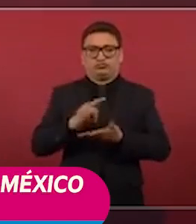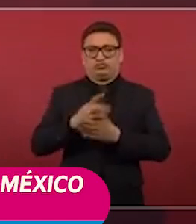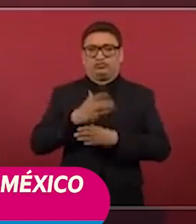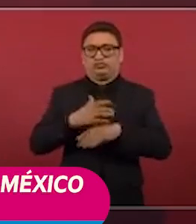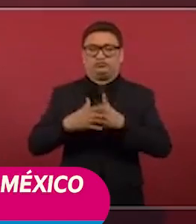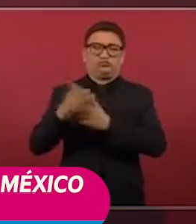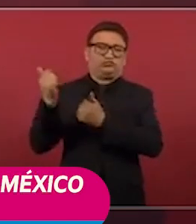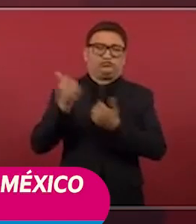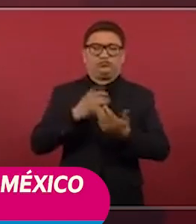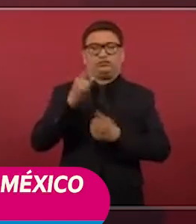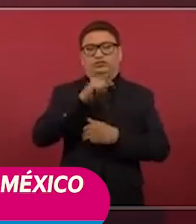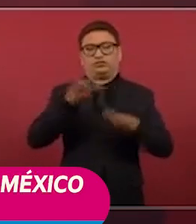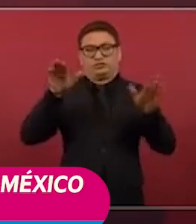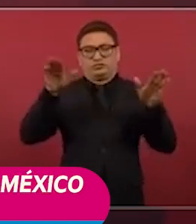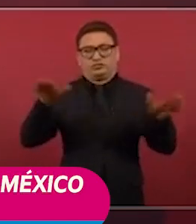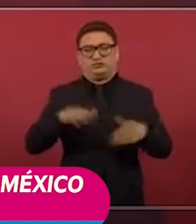allá.